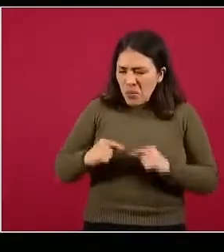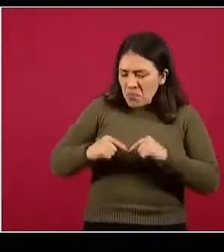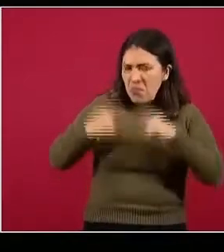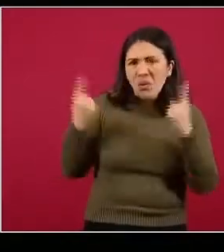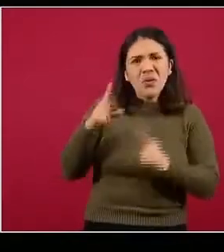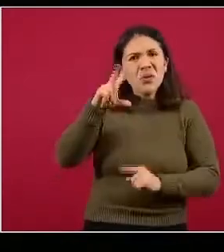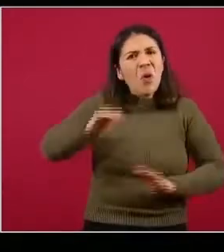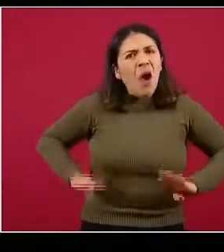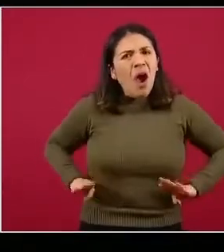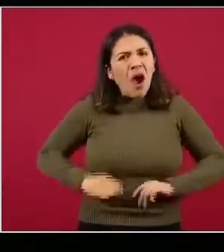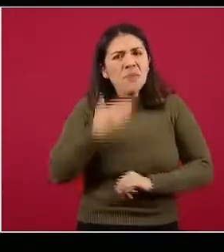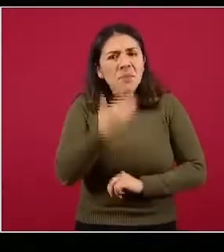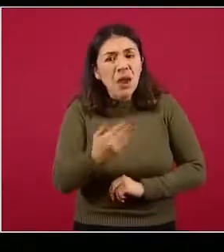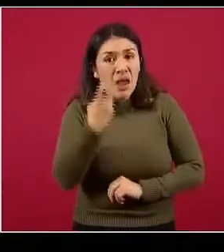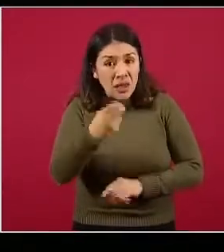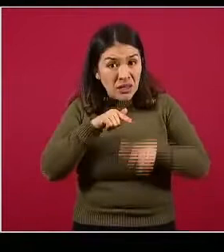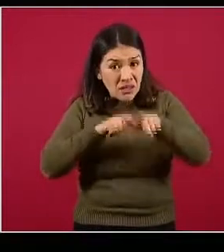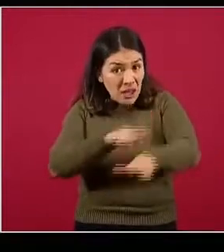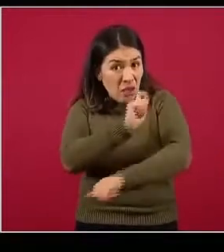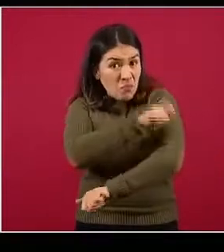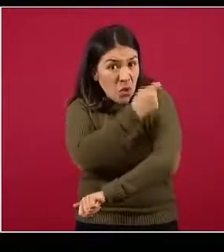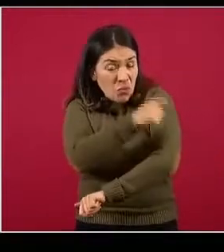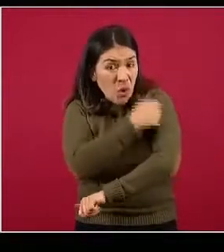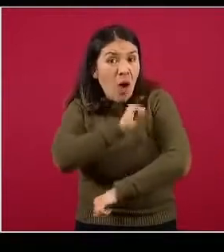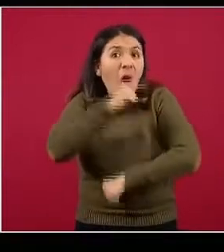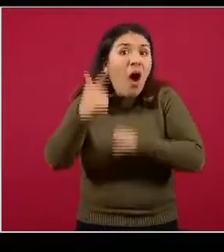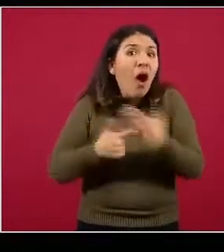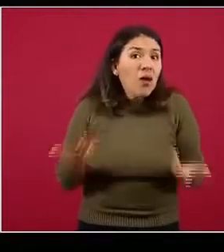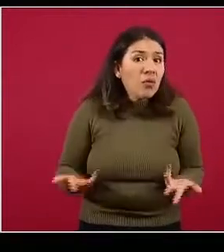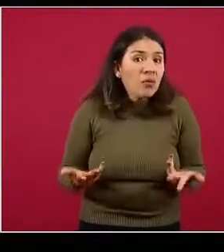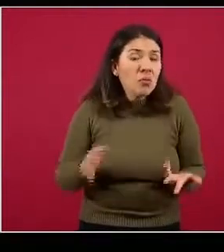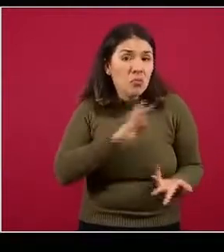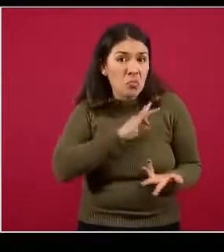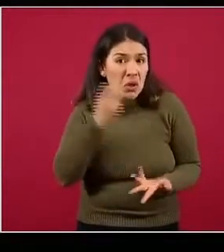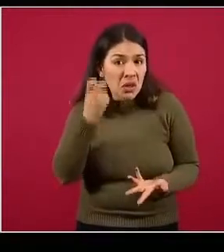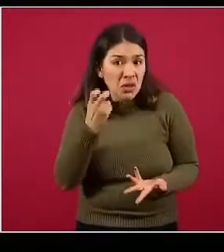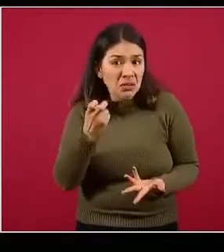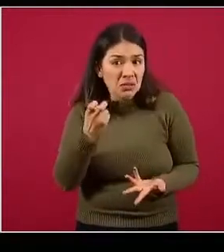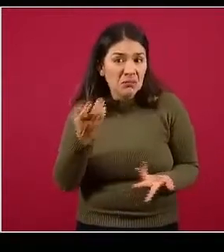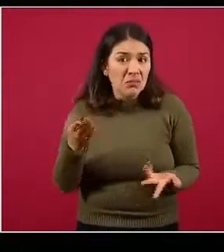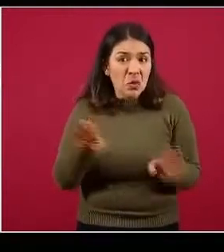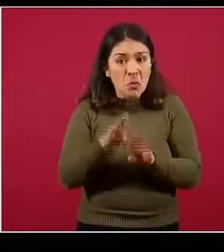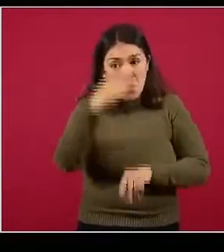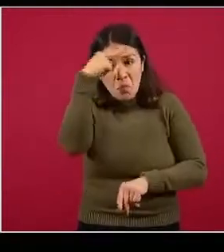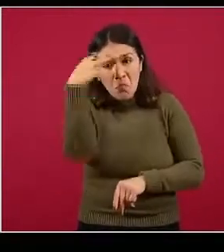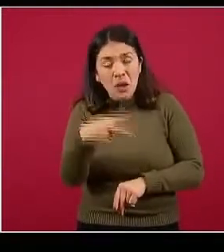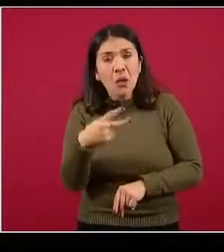sector, ya no se va a seguir aplicando la vacuna y por lo tanto posiblemente México